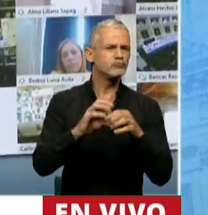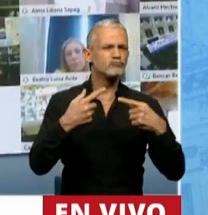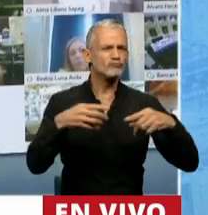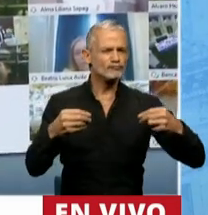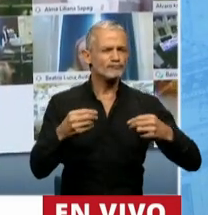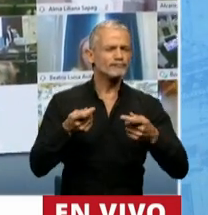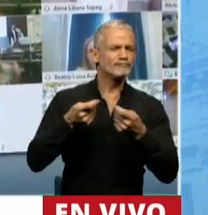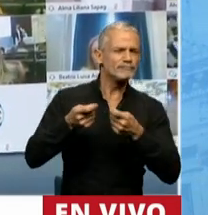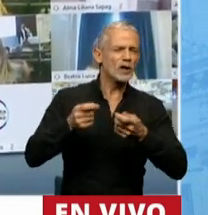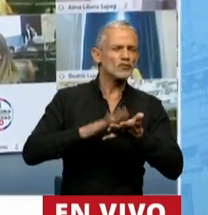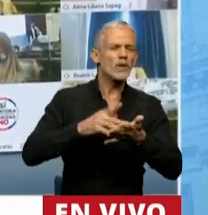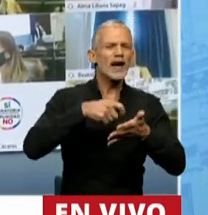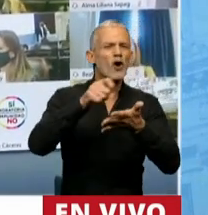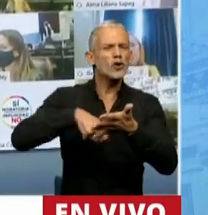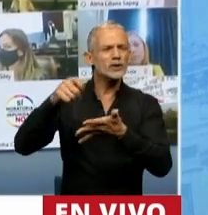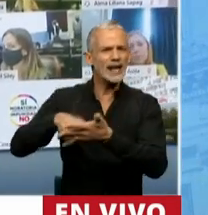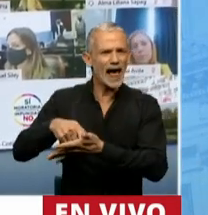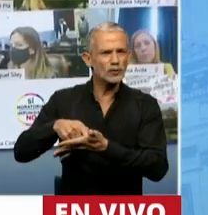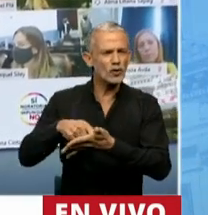la negociación de los contratos